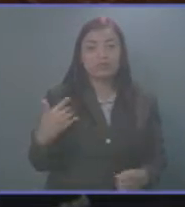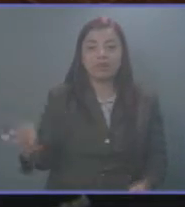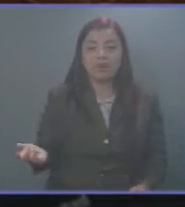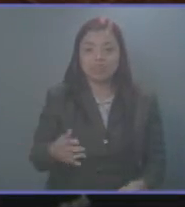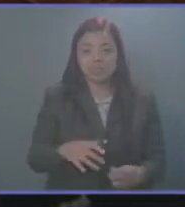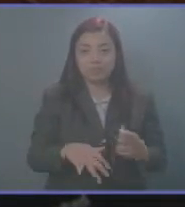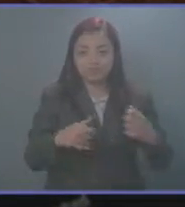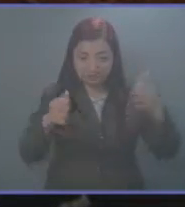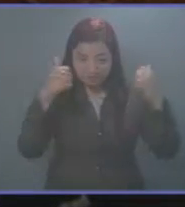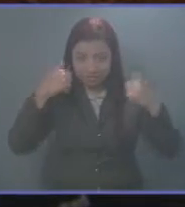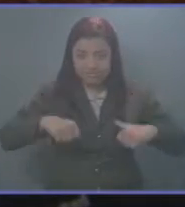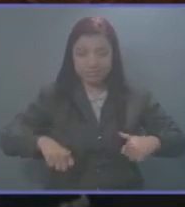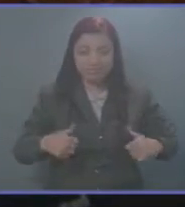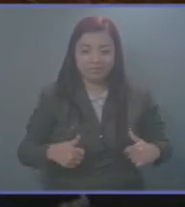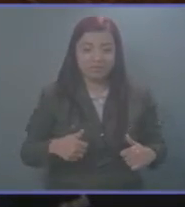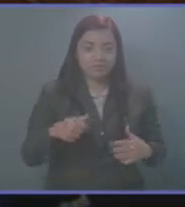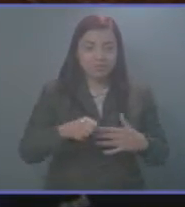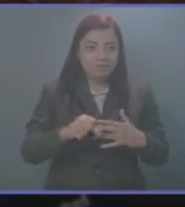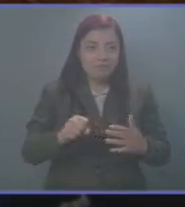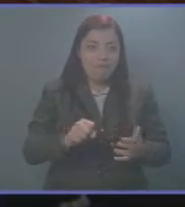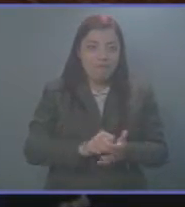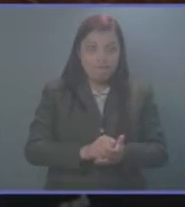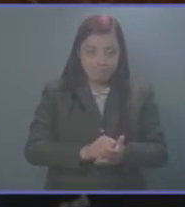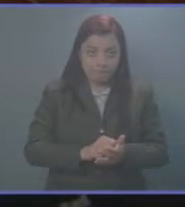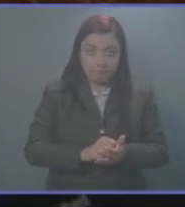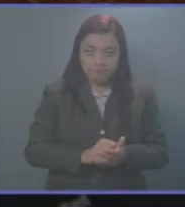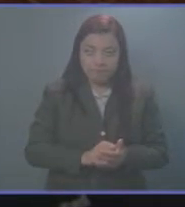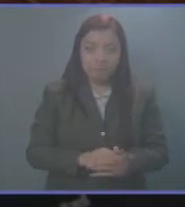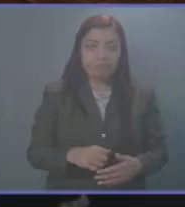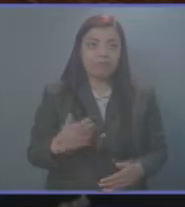que aprobó esta misma Asamblea Legislativa